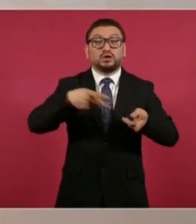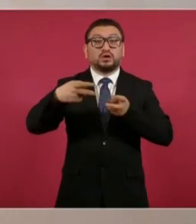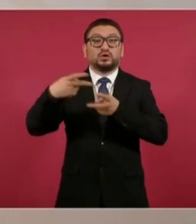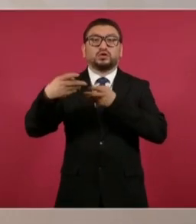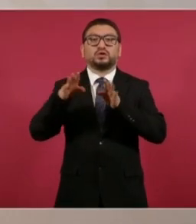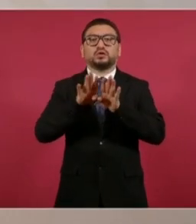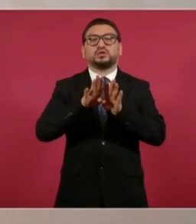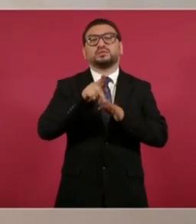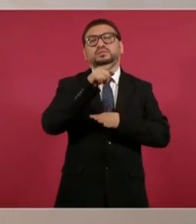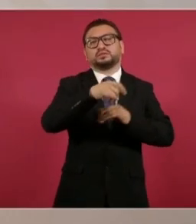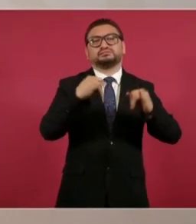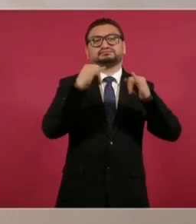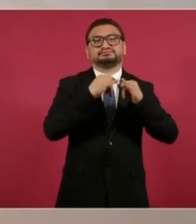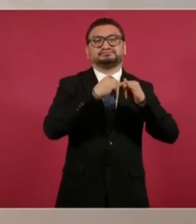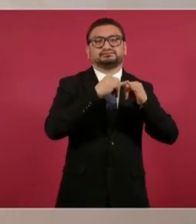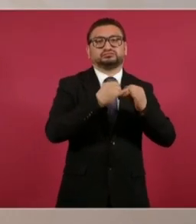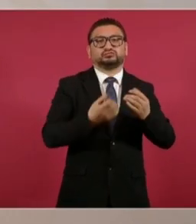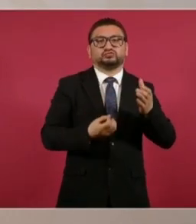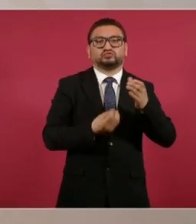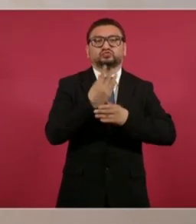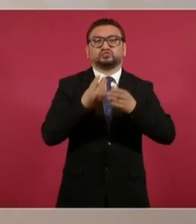tenían todos estos